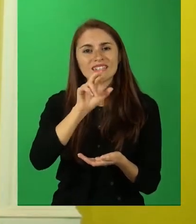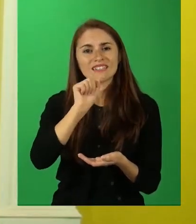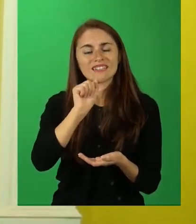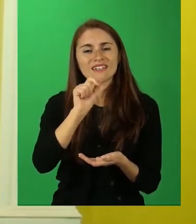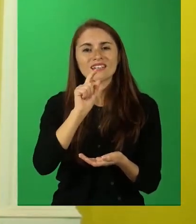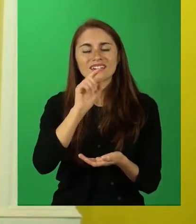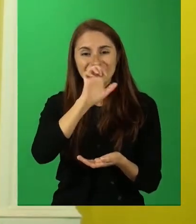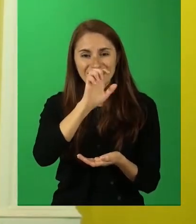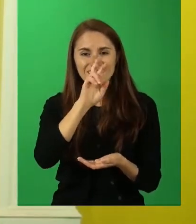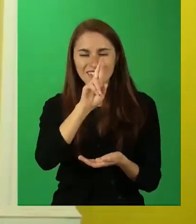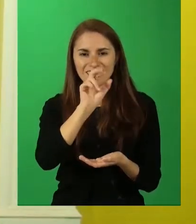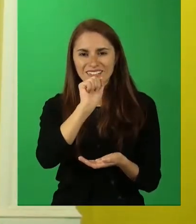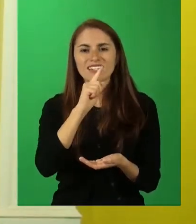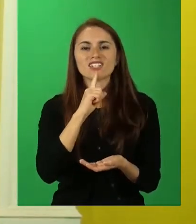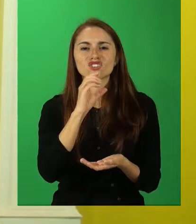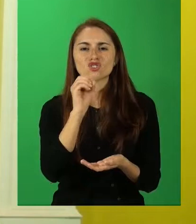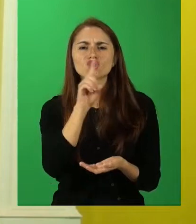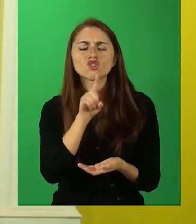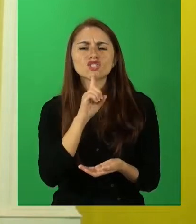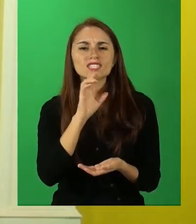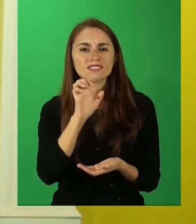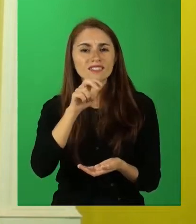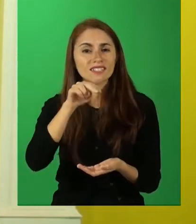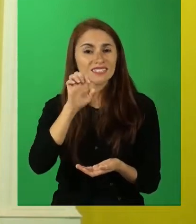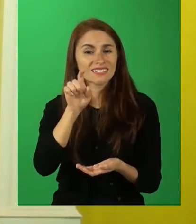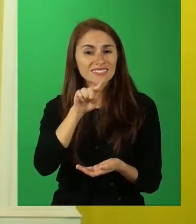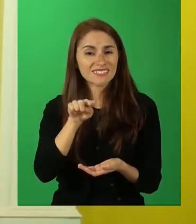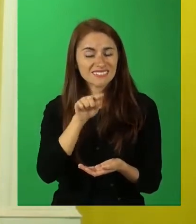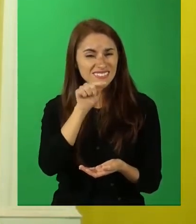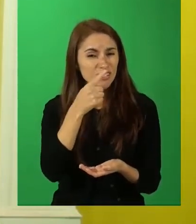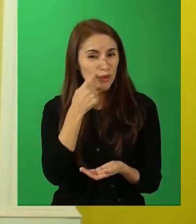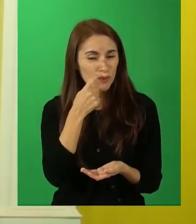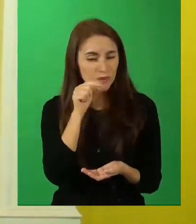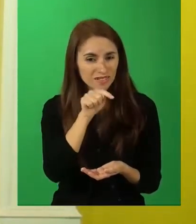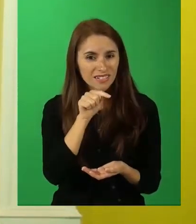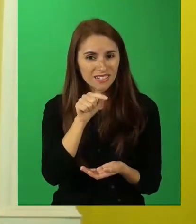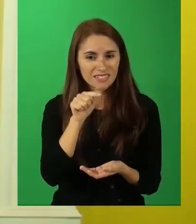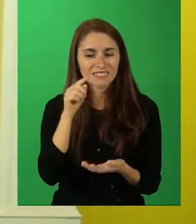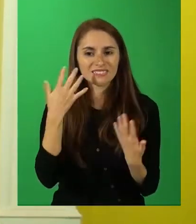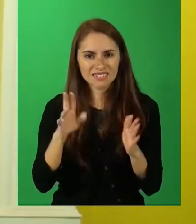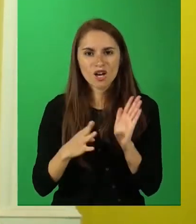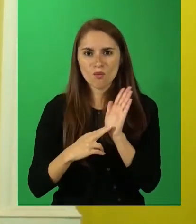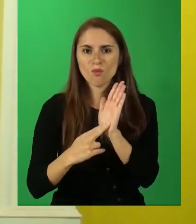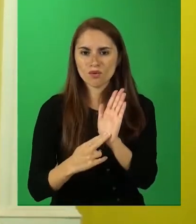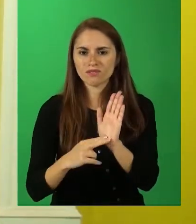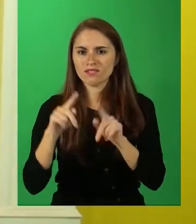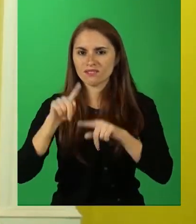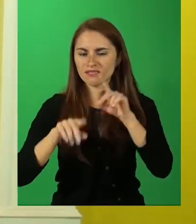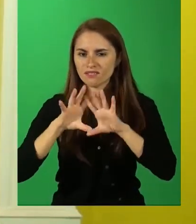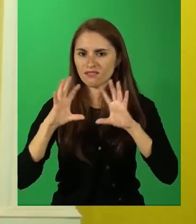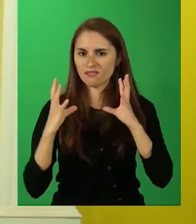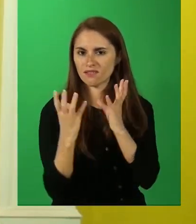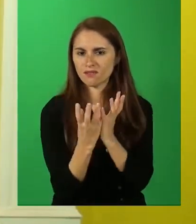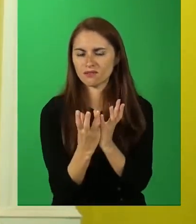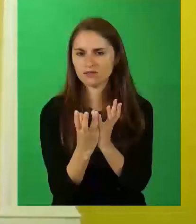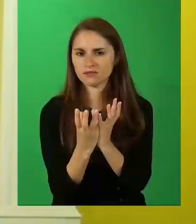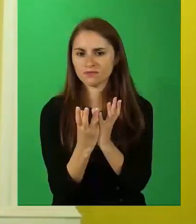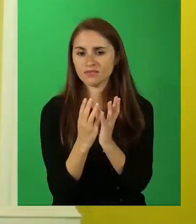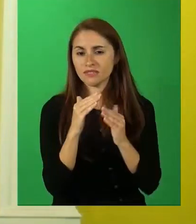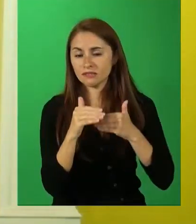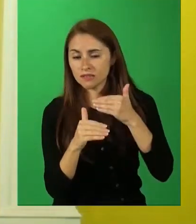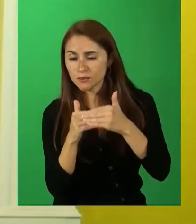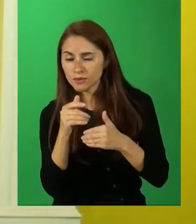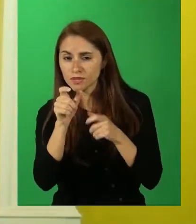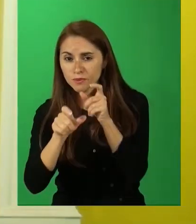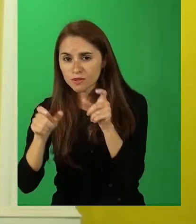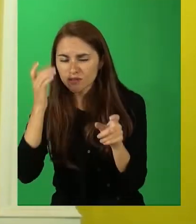Eratóstenes ya había demostrado que la Tierra era redonda. Y de poco a poco, los sabios